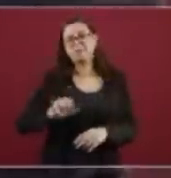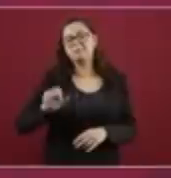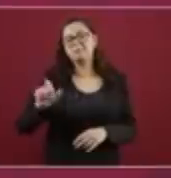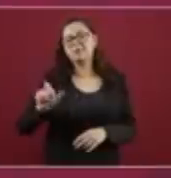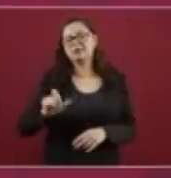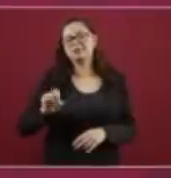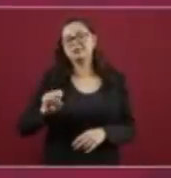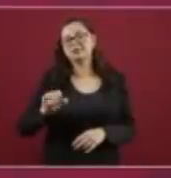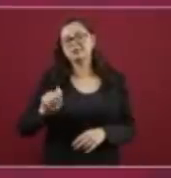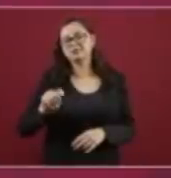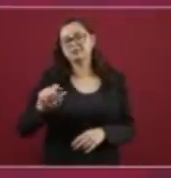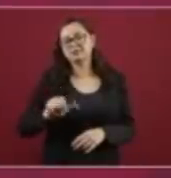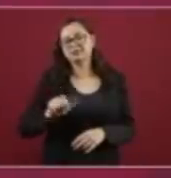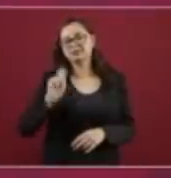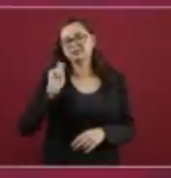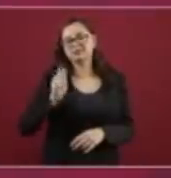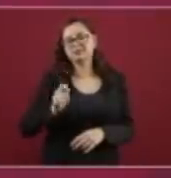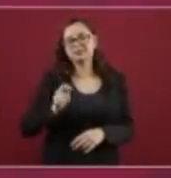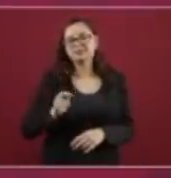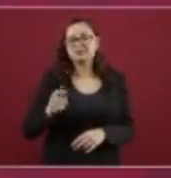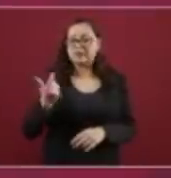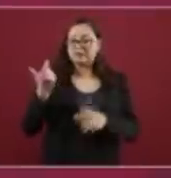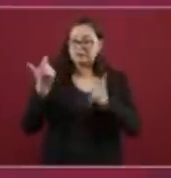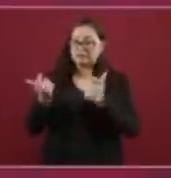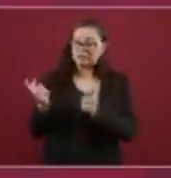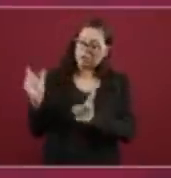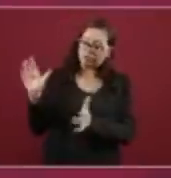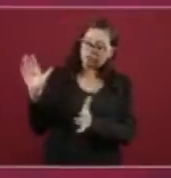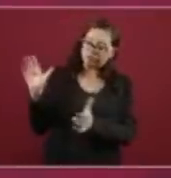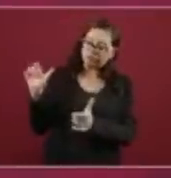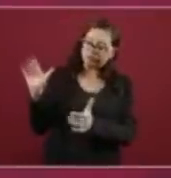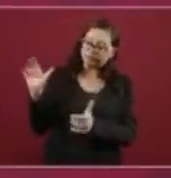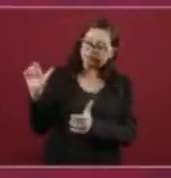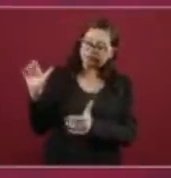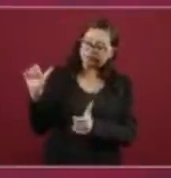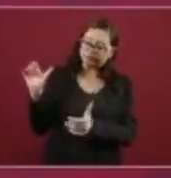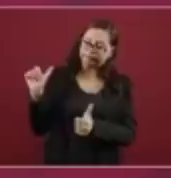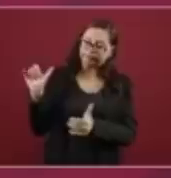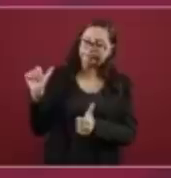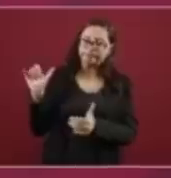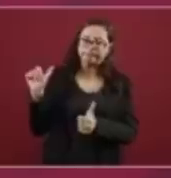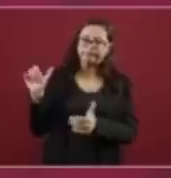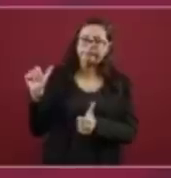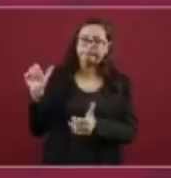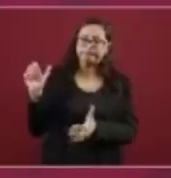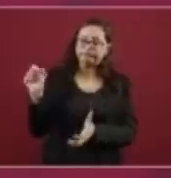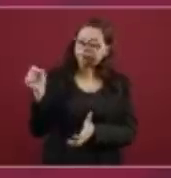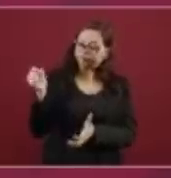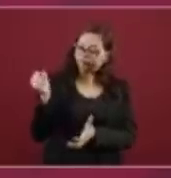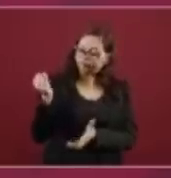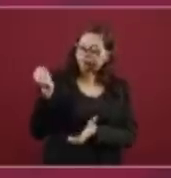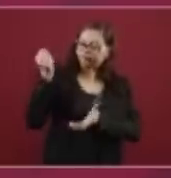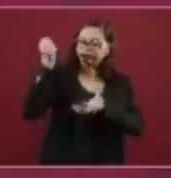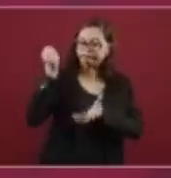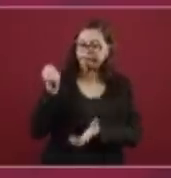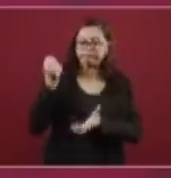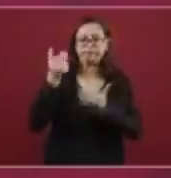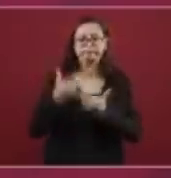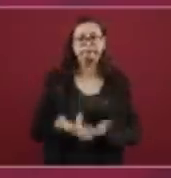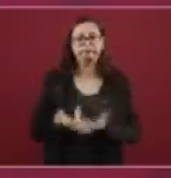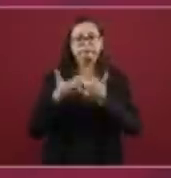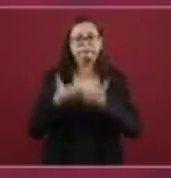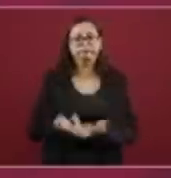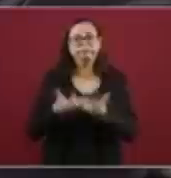de que se va acumulando el capital por la explotación que se lleva a